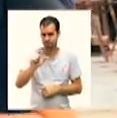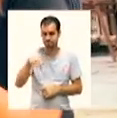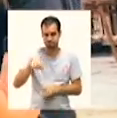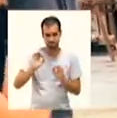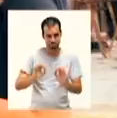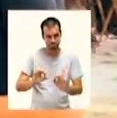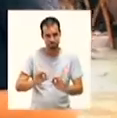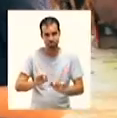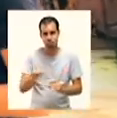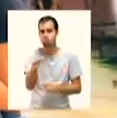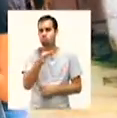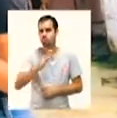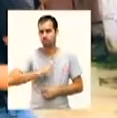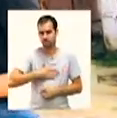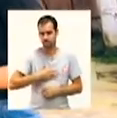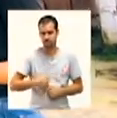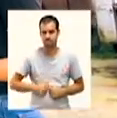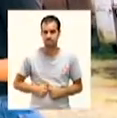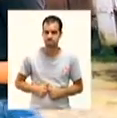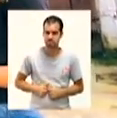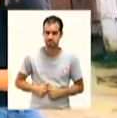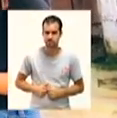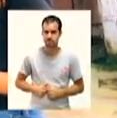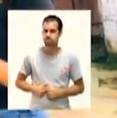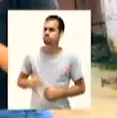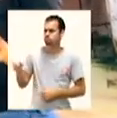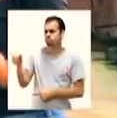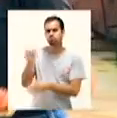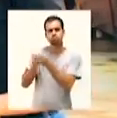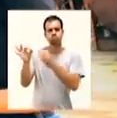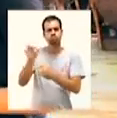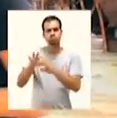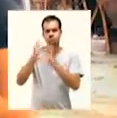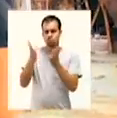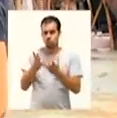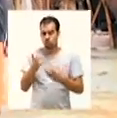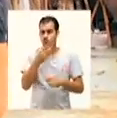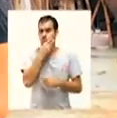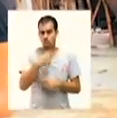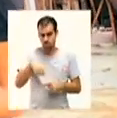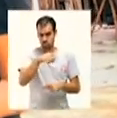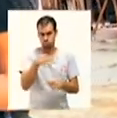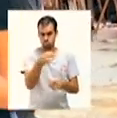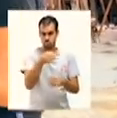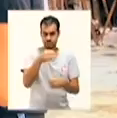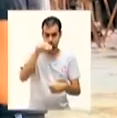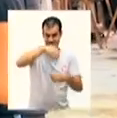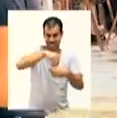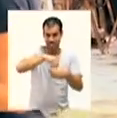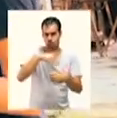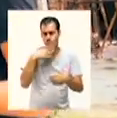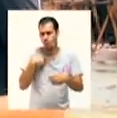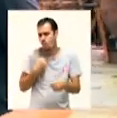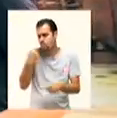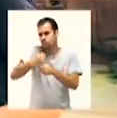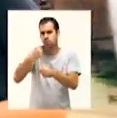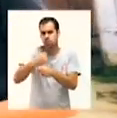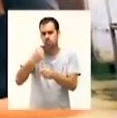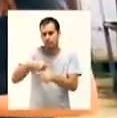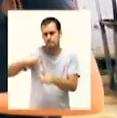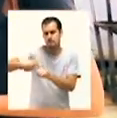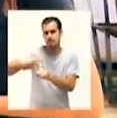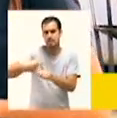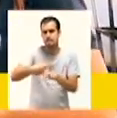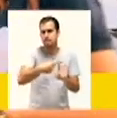Jóvenes Comunistas aquí en el municipio. Conversemos un poco acerca del universo juvenil del municipio, cómo se comporta y cómo se integra a las diferentes actividades